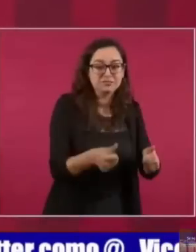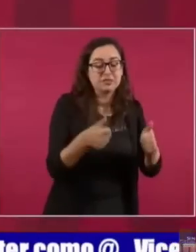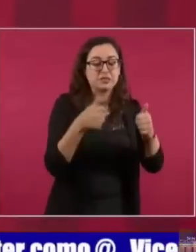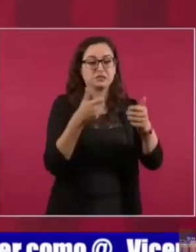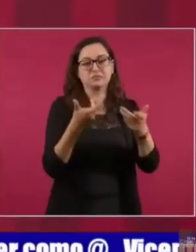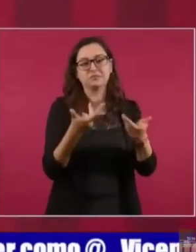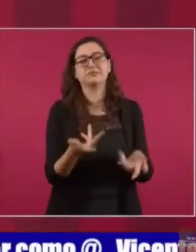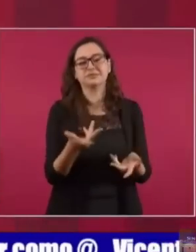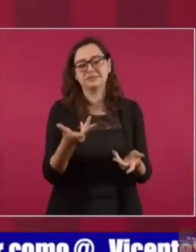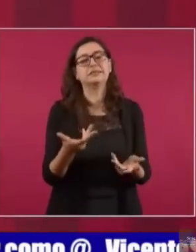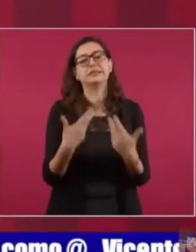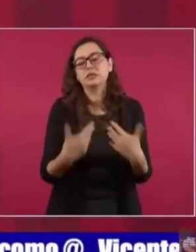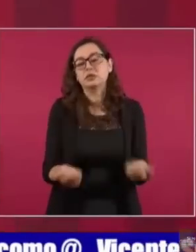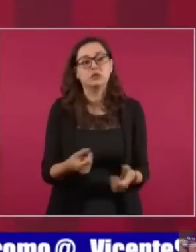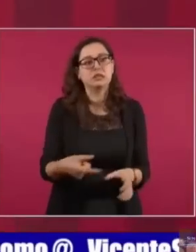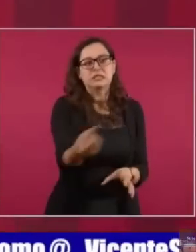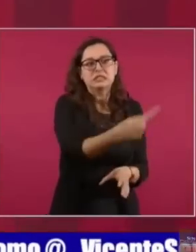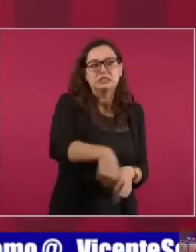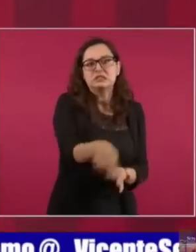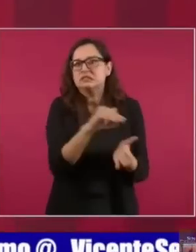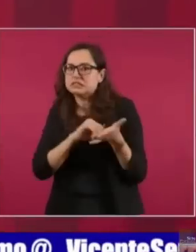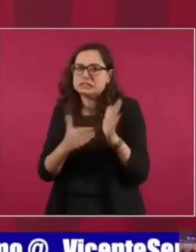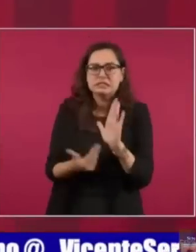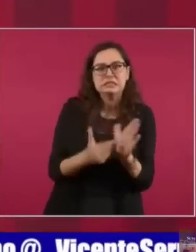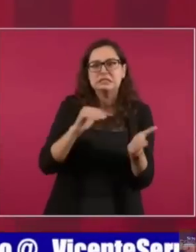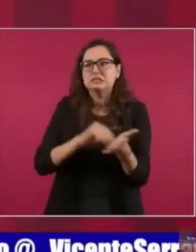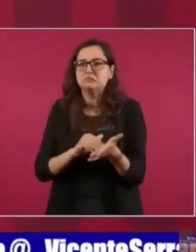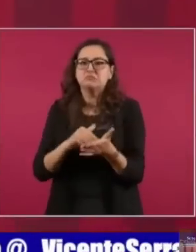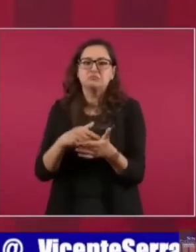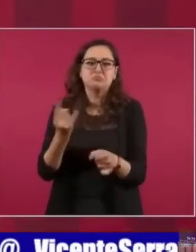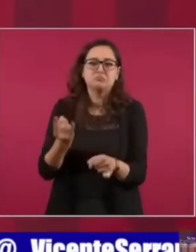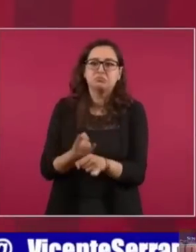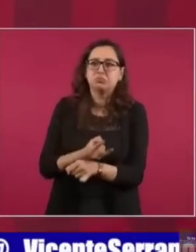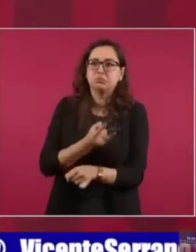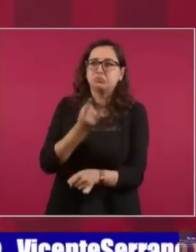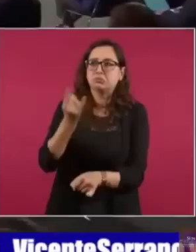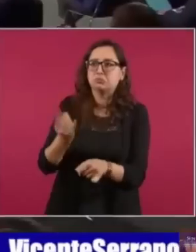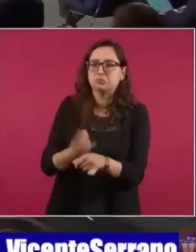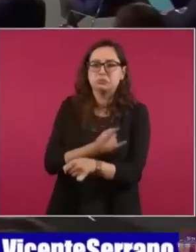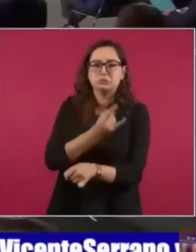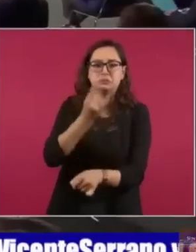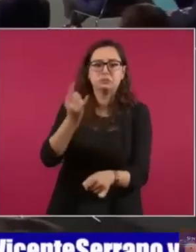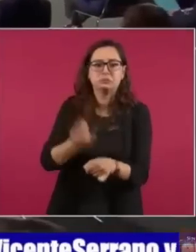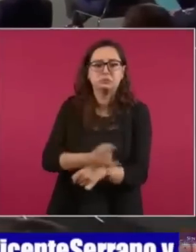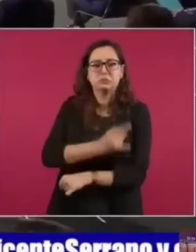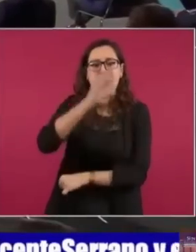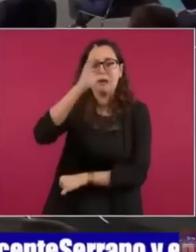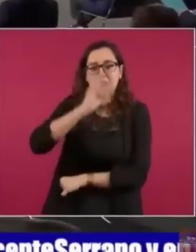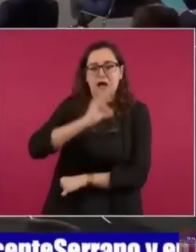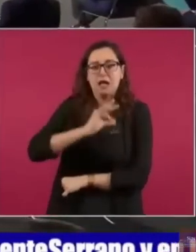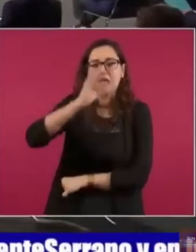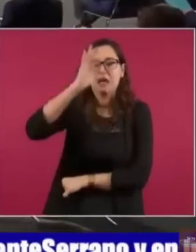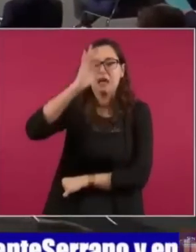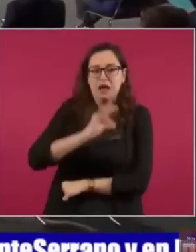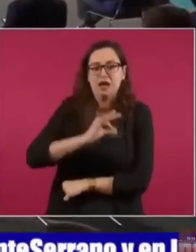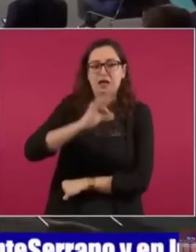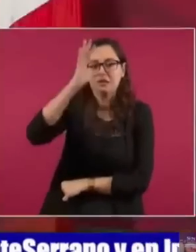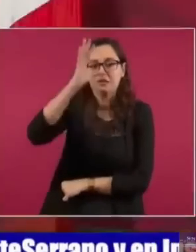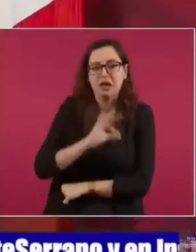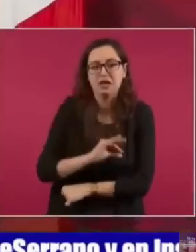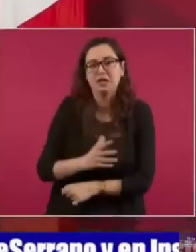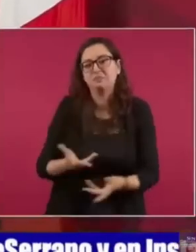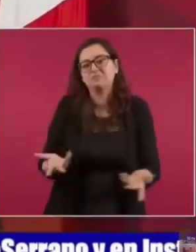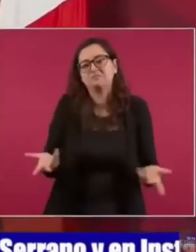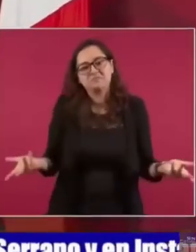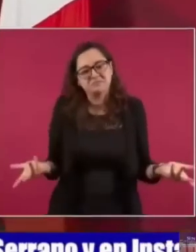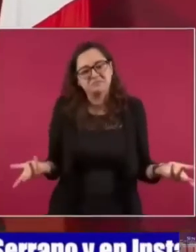de corrupción, de malos manejos, de cualquier índole que pudieran reproducirse mediáticamente de